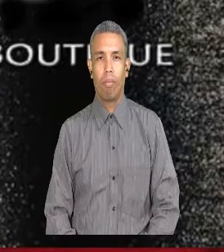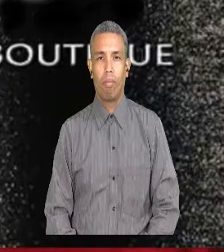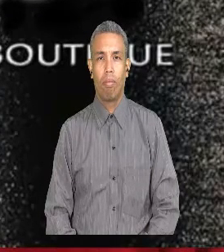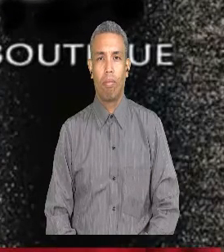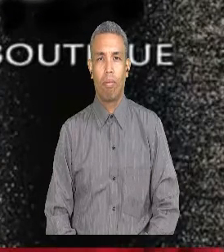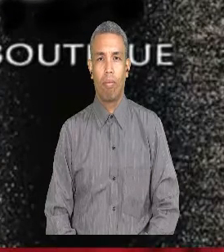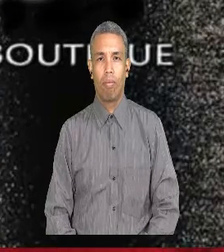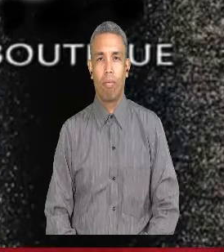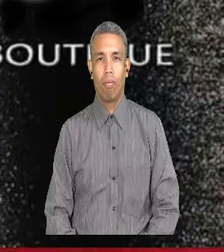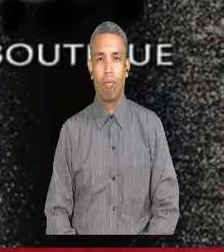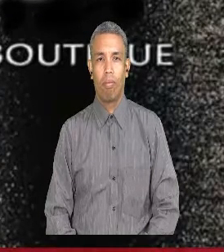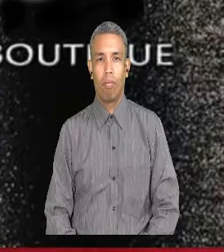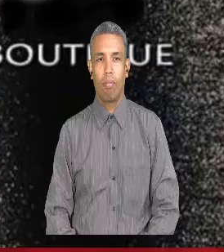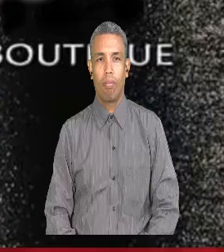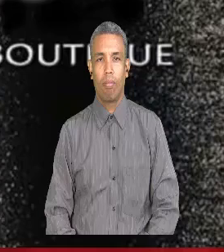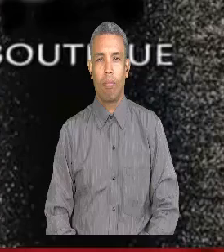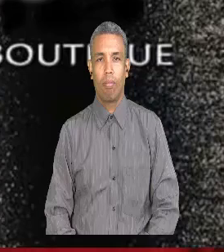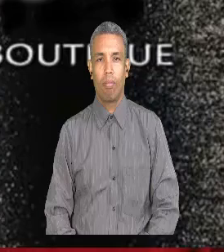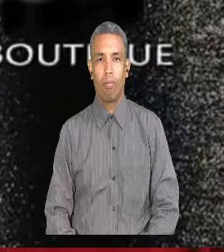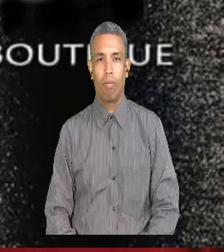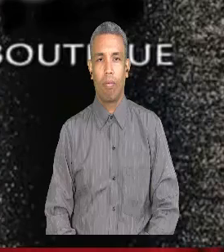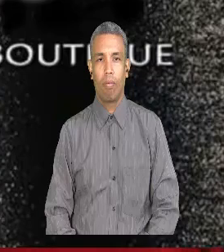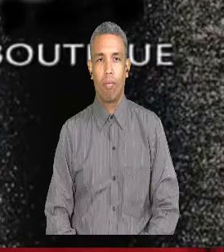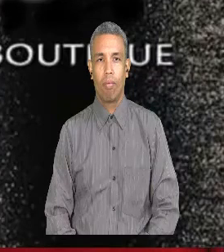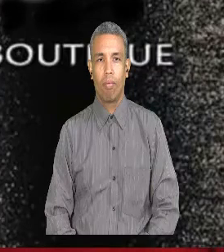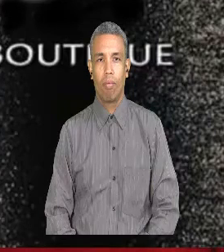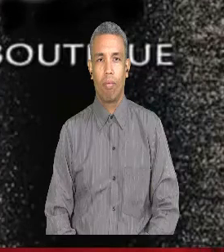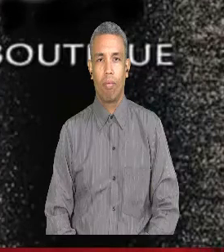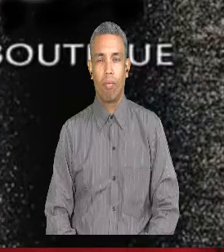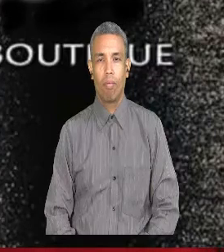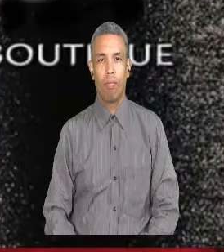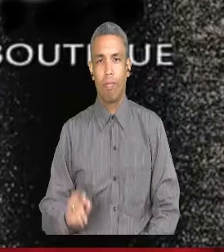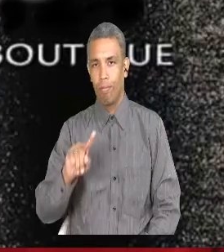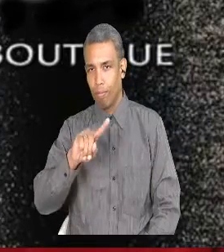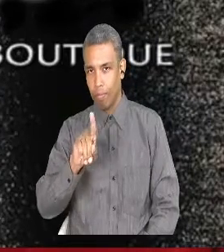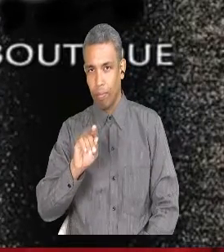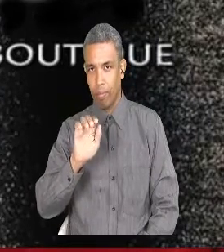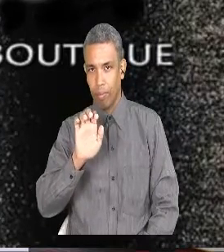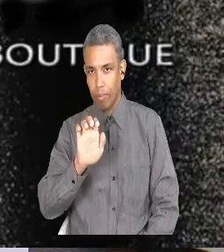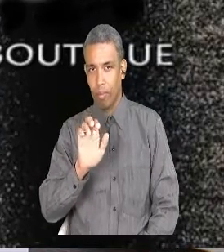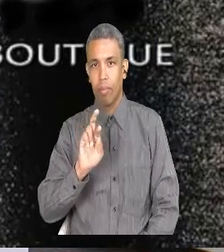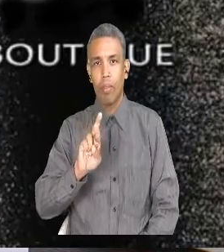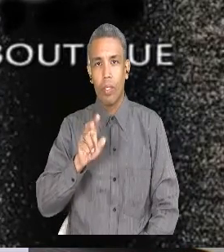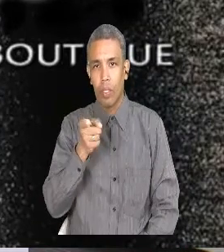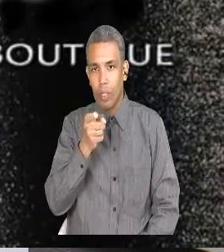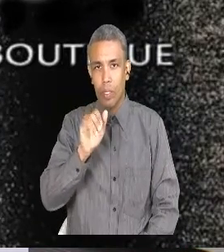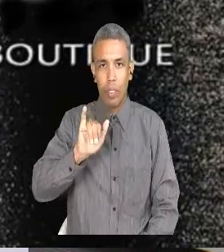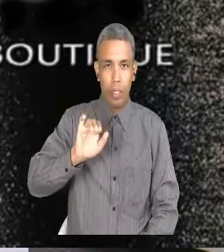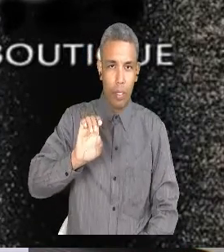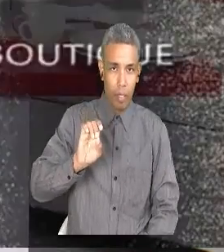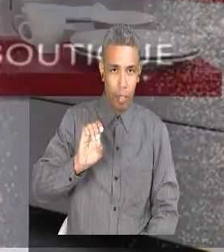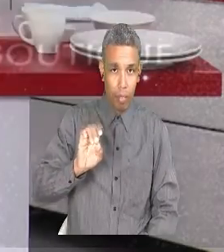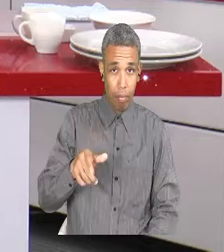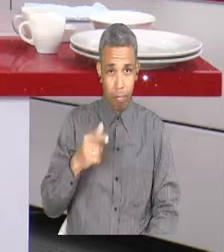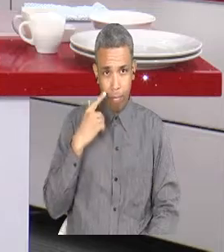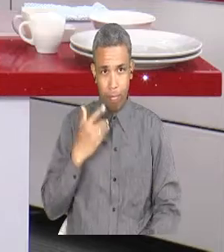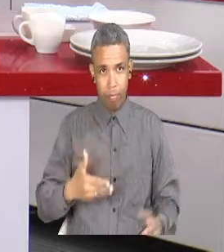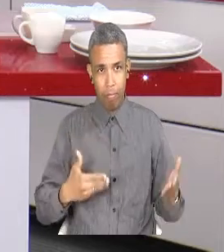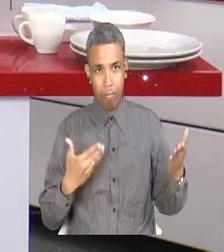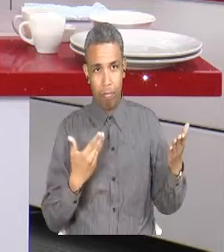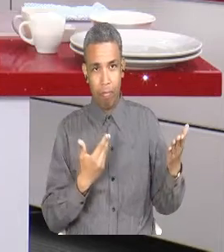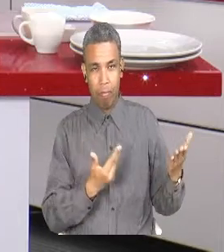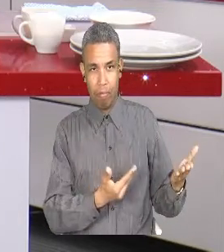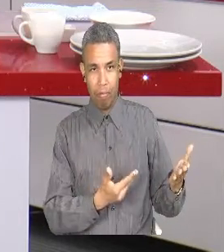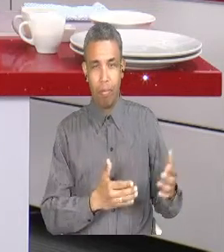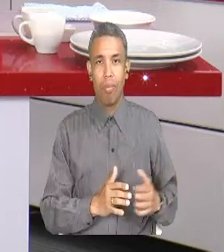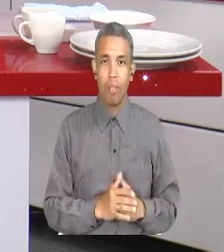querido compañero Sergio Andrés Silva llega al set de A Pedir de Boca y hoy está la receta súper dulce, súper rica, súper